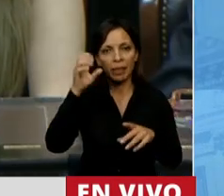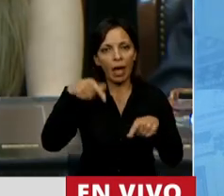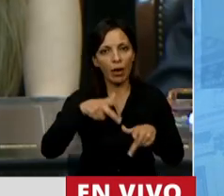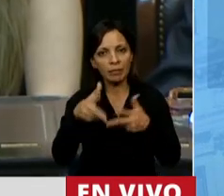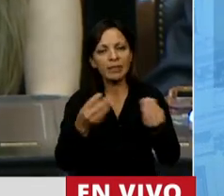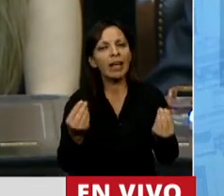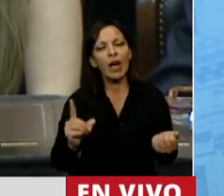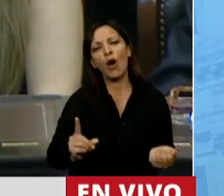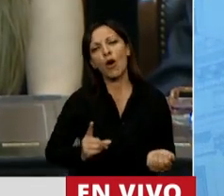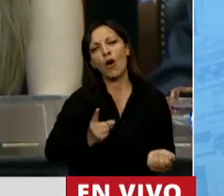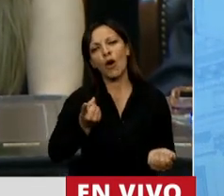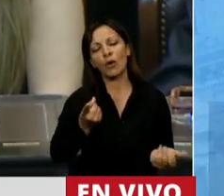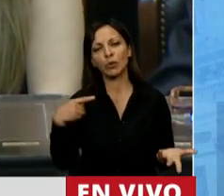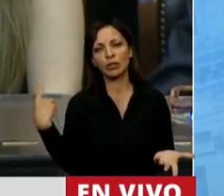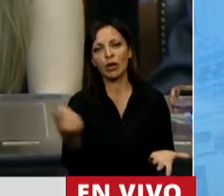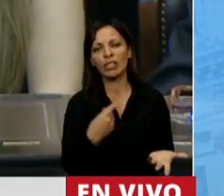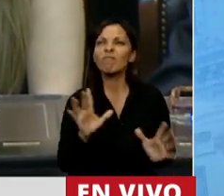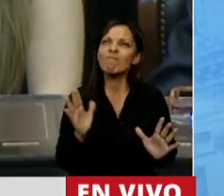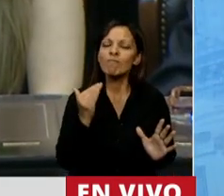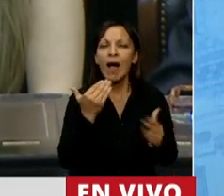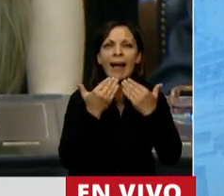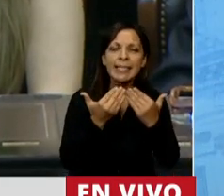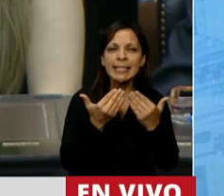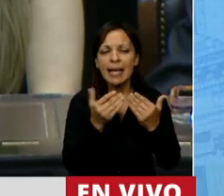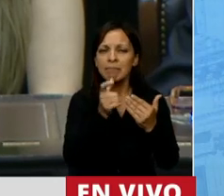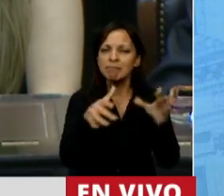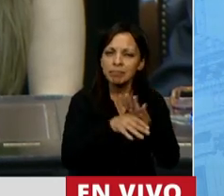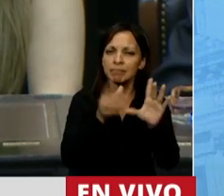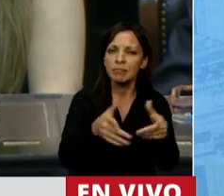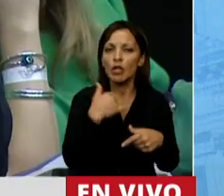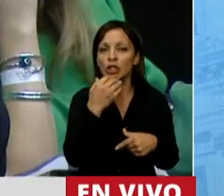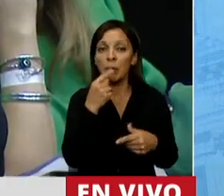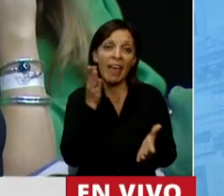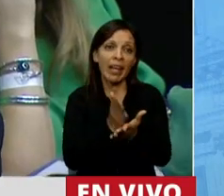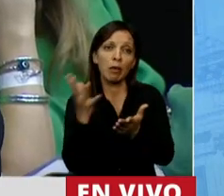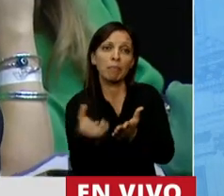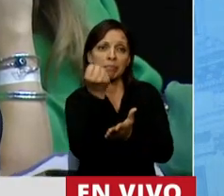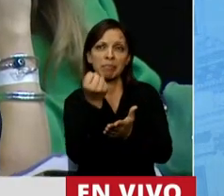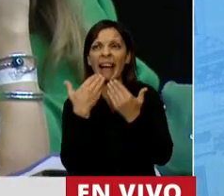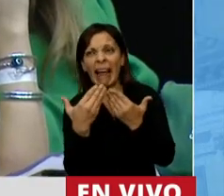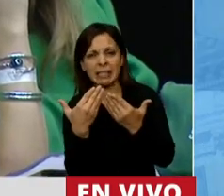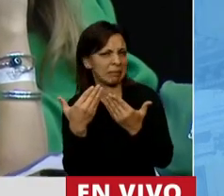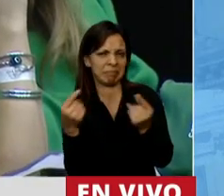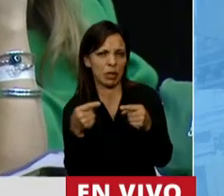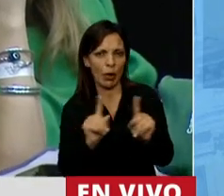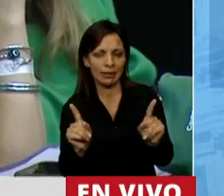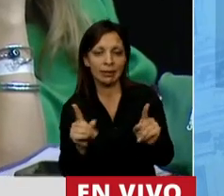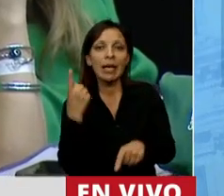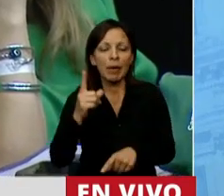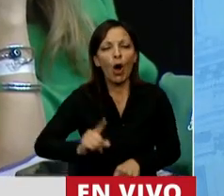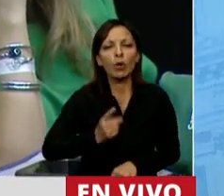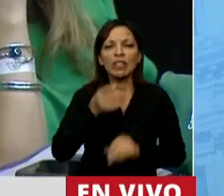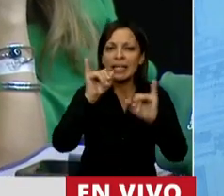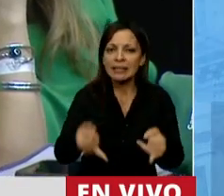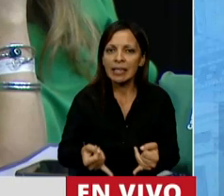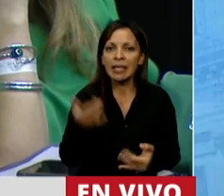muy orgullosas y muy, no sé si agradecida es la palabra, porque cuando los derechos se conquistan no se agradecen, pero sí estamos muy orgullosas de que